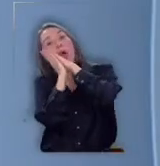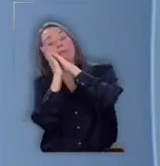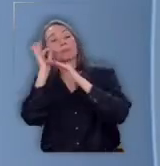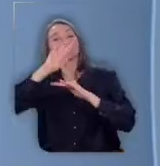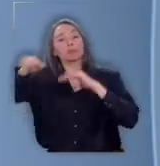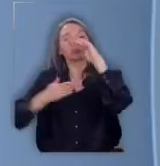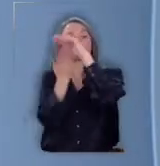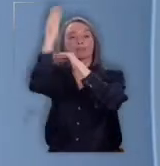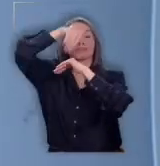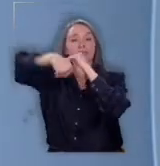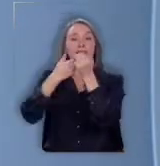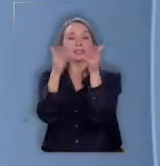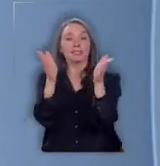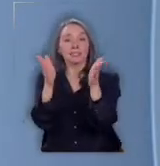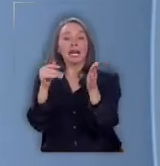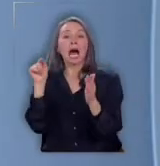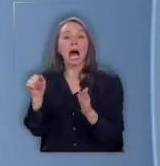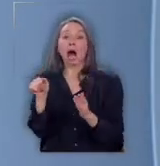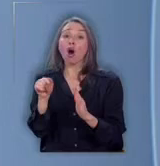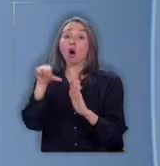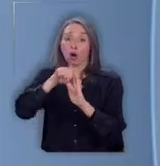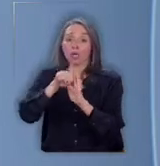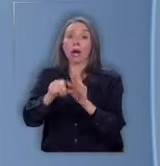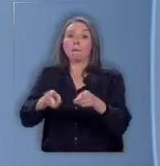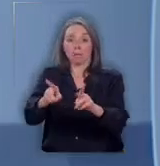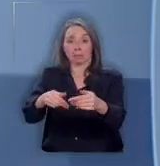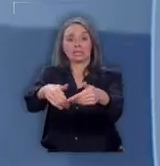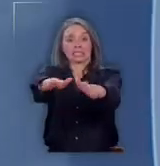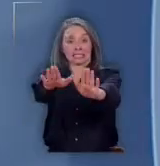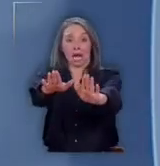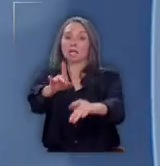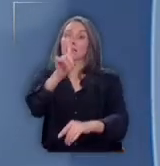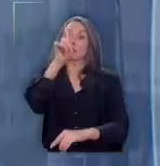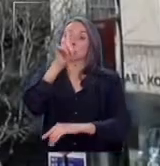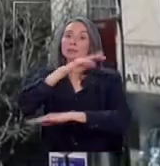que apela básicamente a la disciplina de los